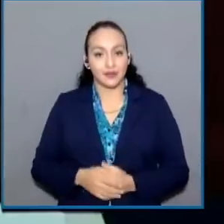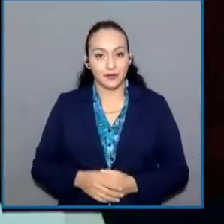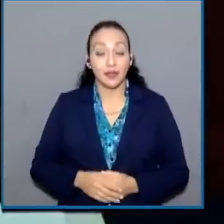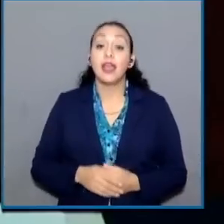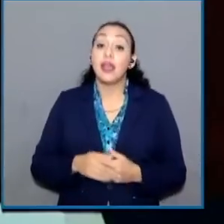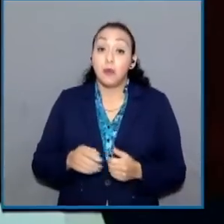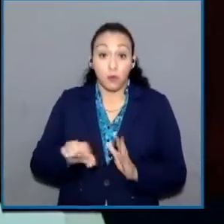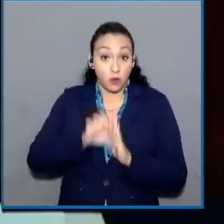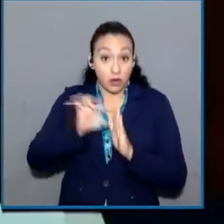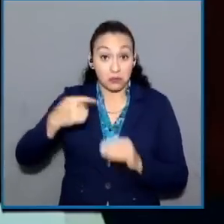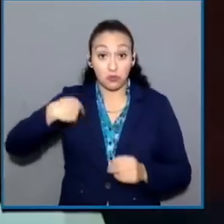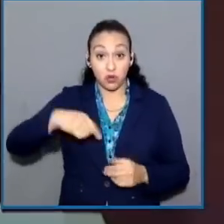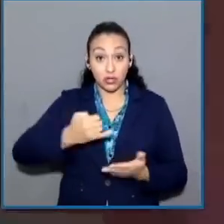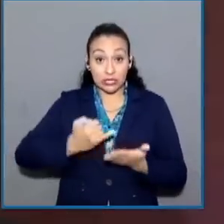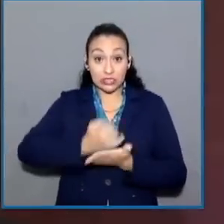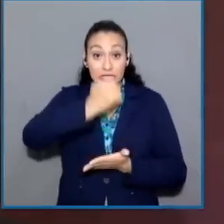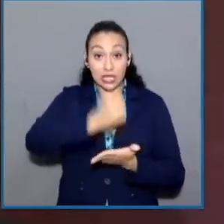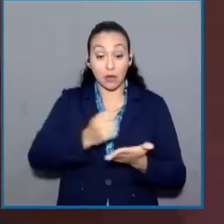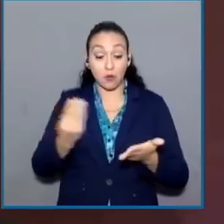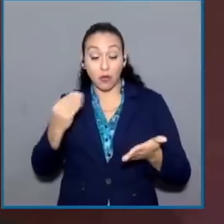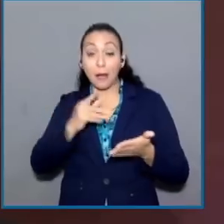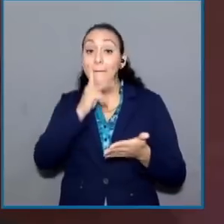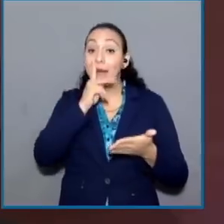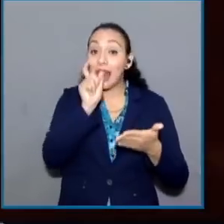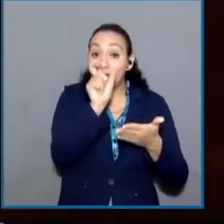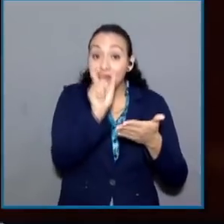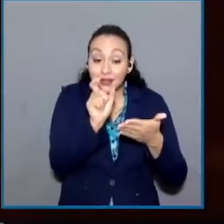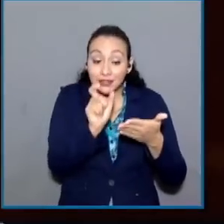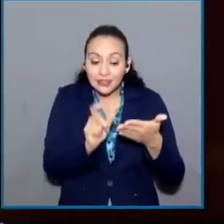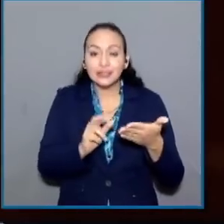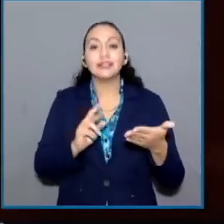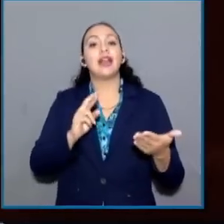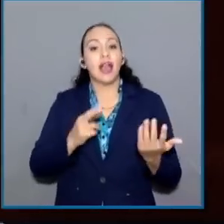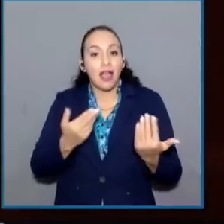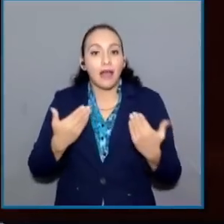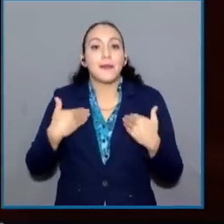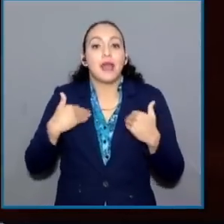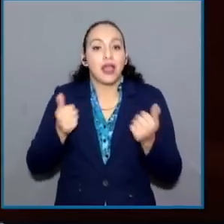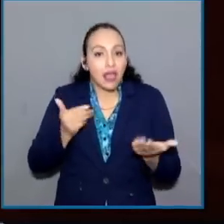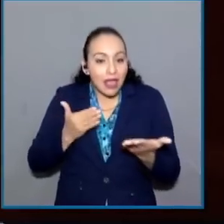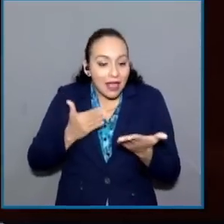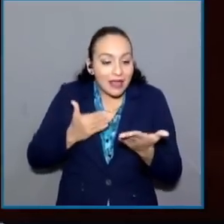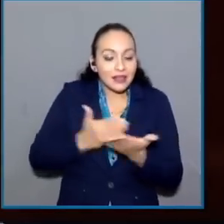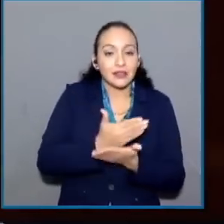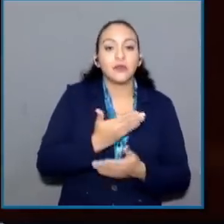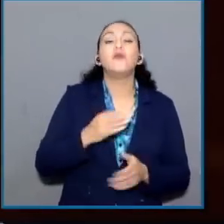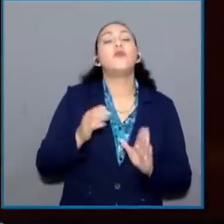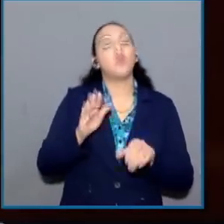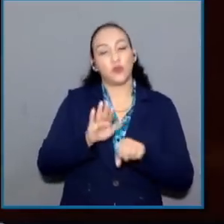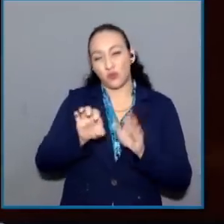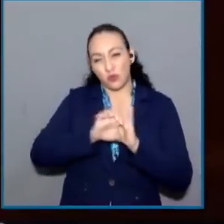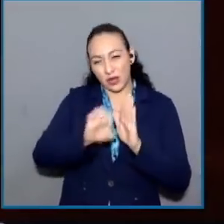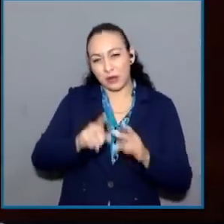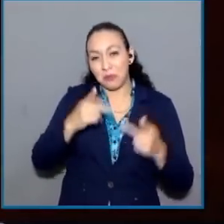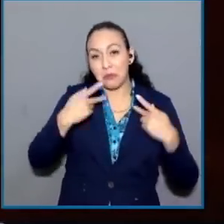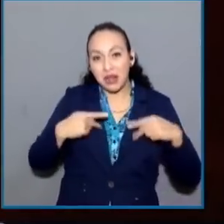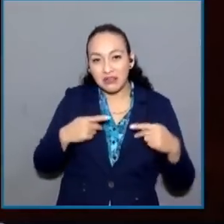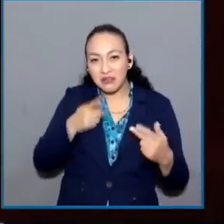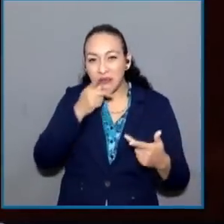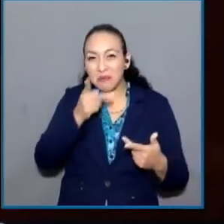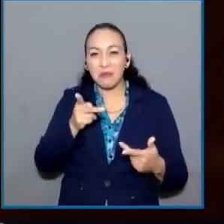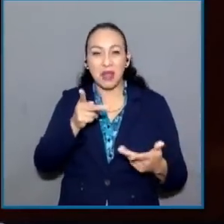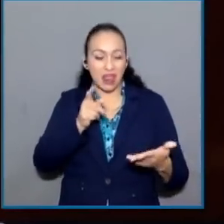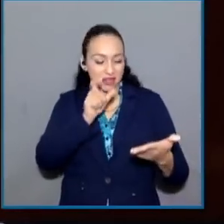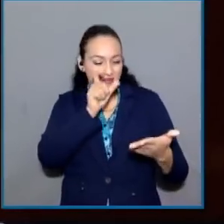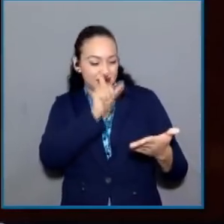ser más abstruso cada día, que nadie puede ejercer derechos que no conoce o que no entiende, ni protegerse